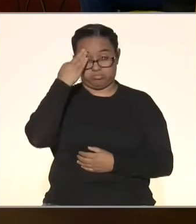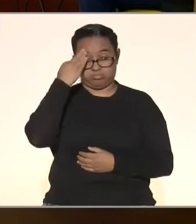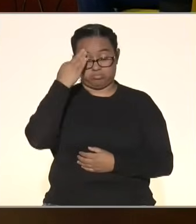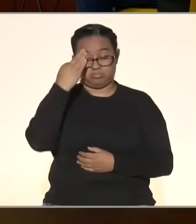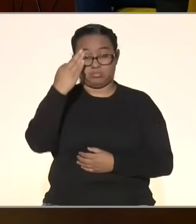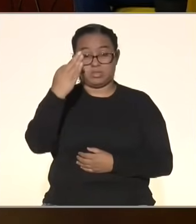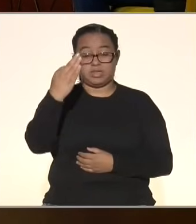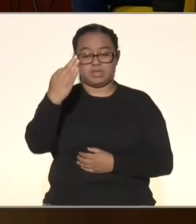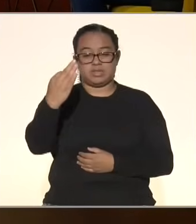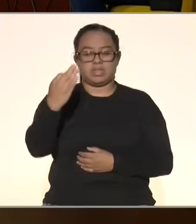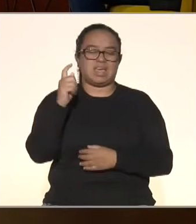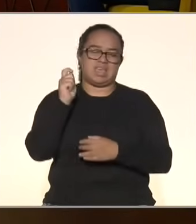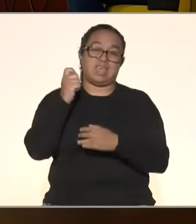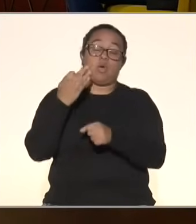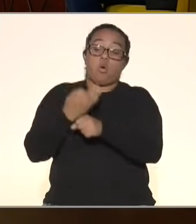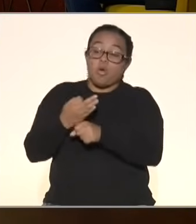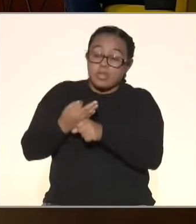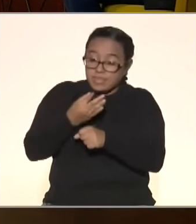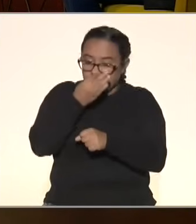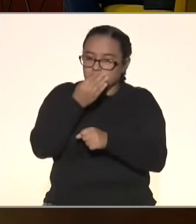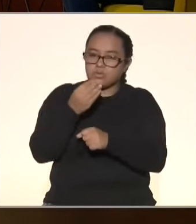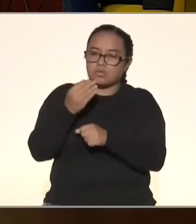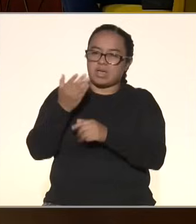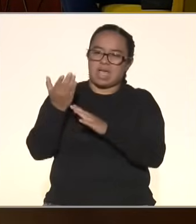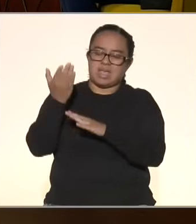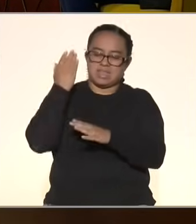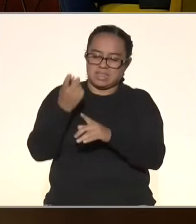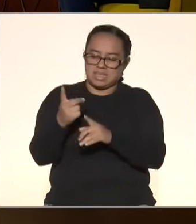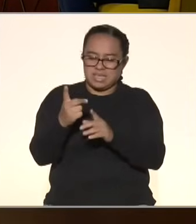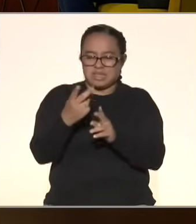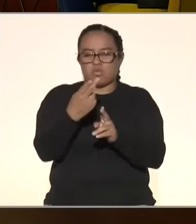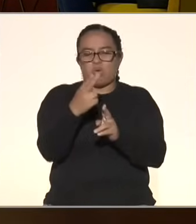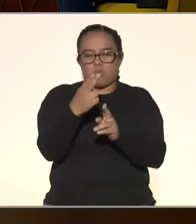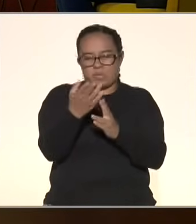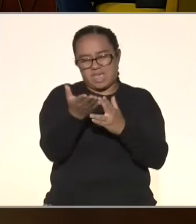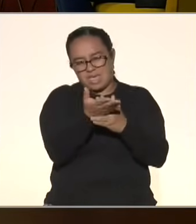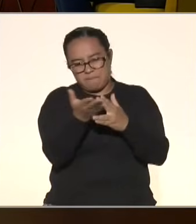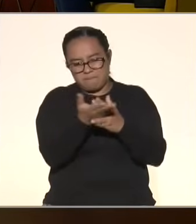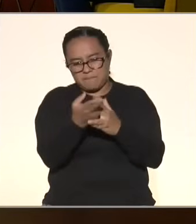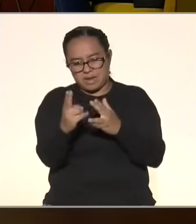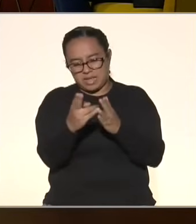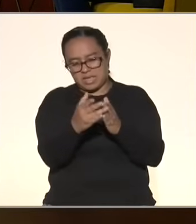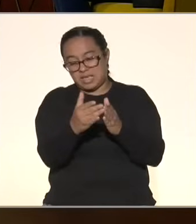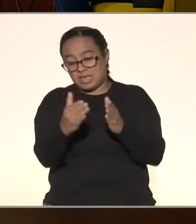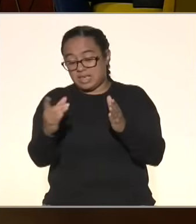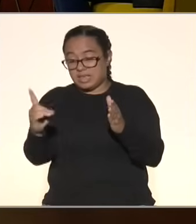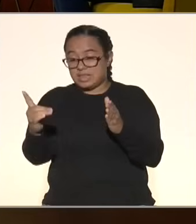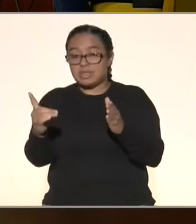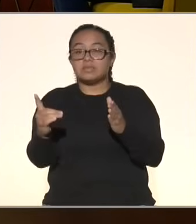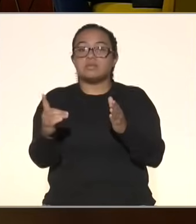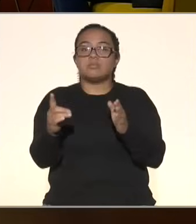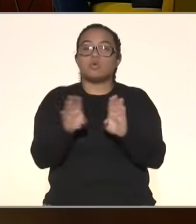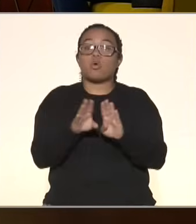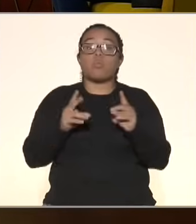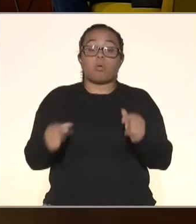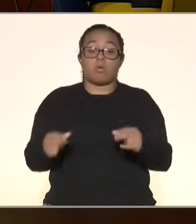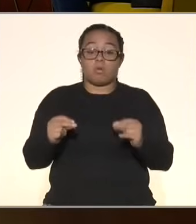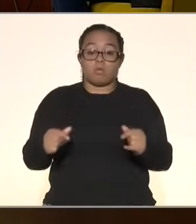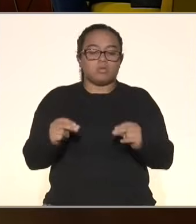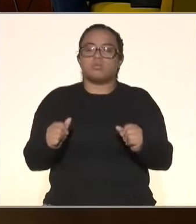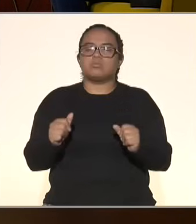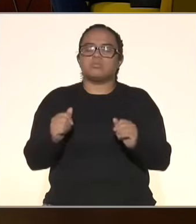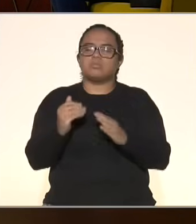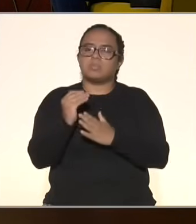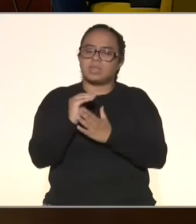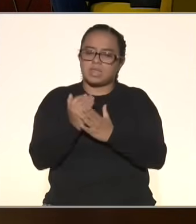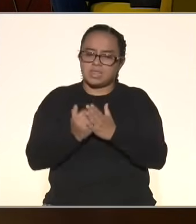durante mucho tiempo antes, o sea, desde todo diciembre, mediados de noviembre diríamos, una época para bajarle al ritmo tal vez y hacer